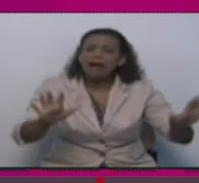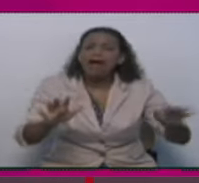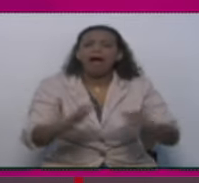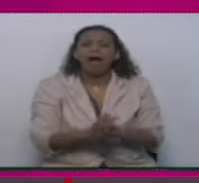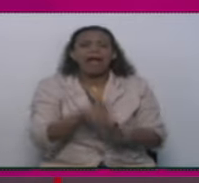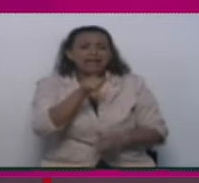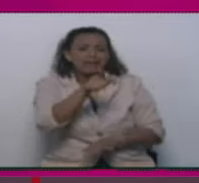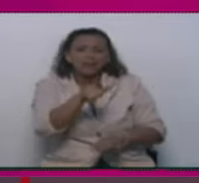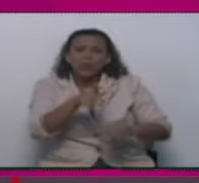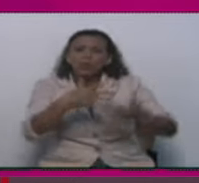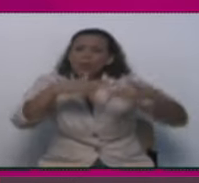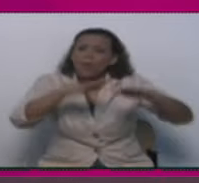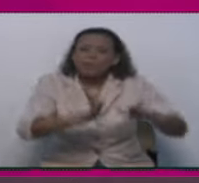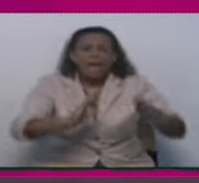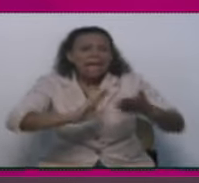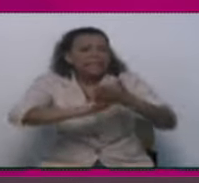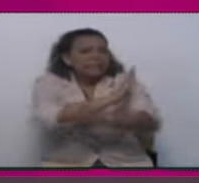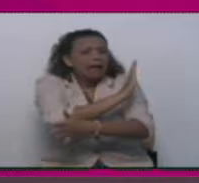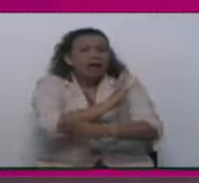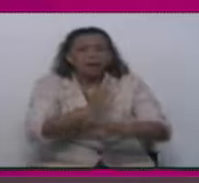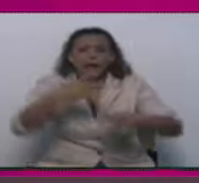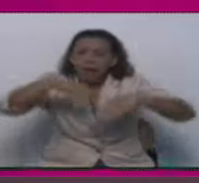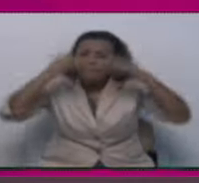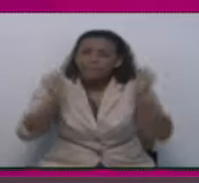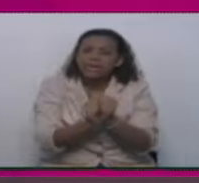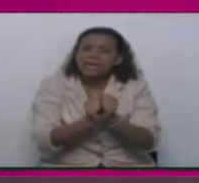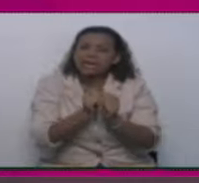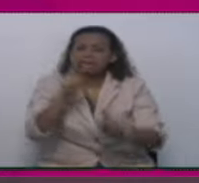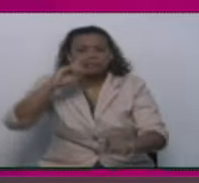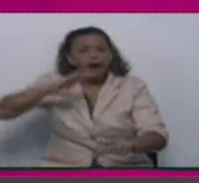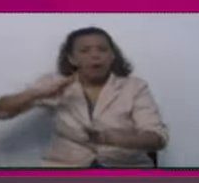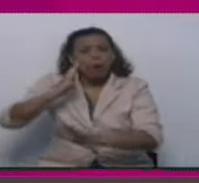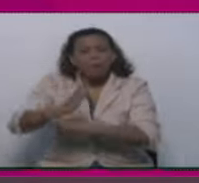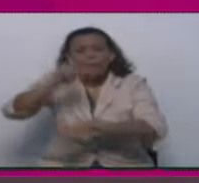exterminio, de genocidio. Y lo digo.